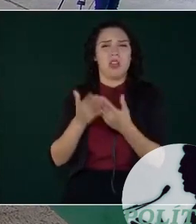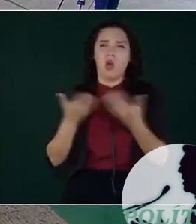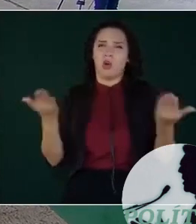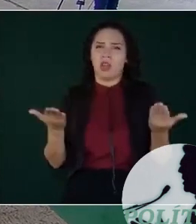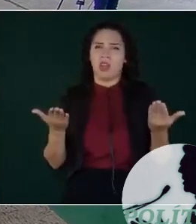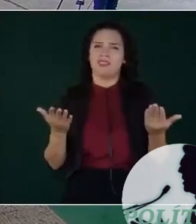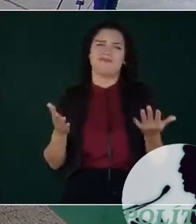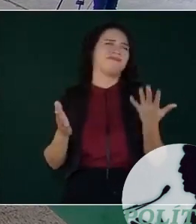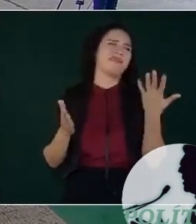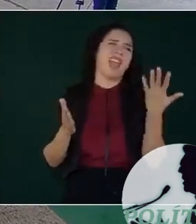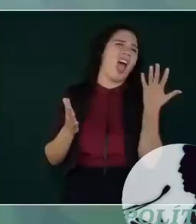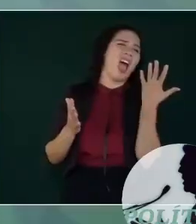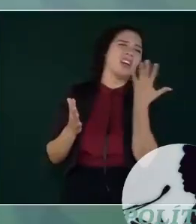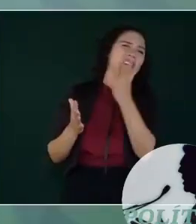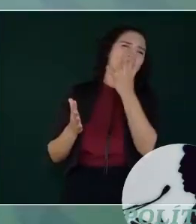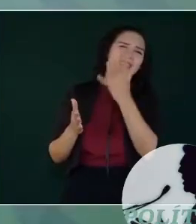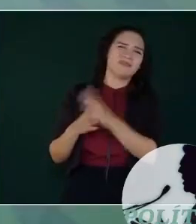canallas.